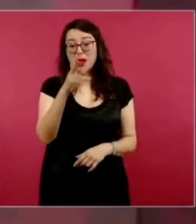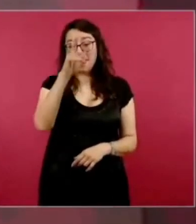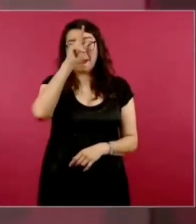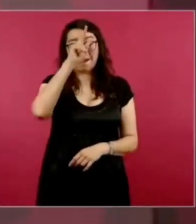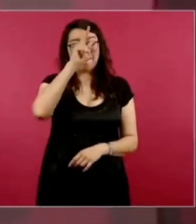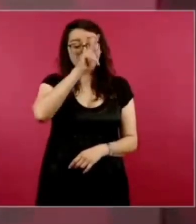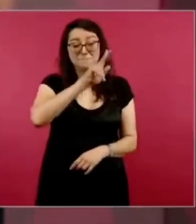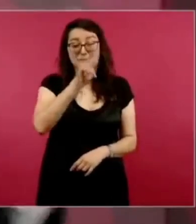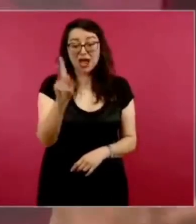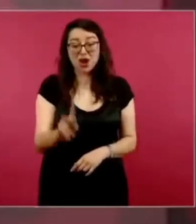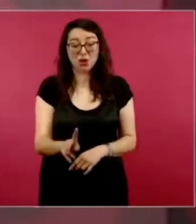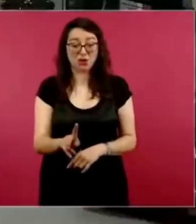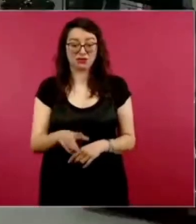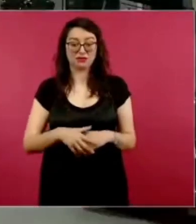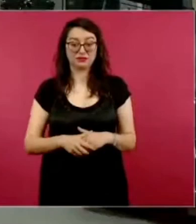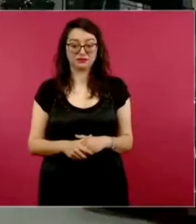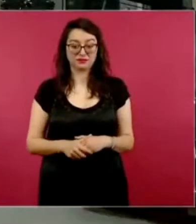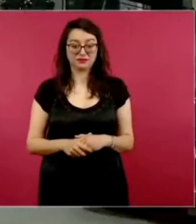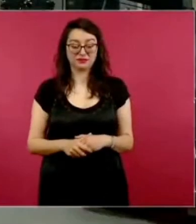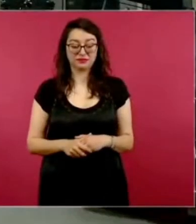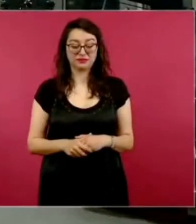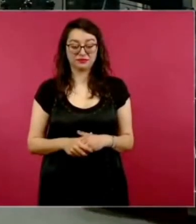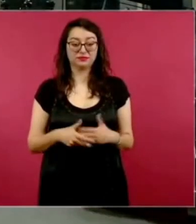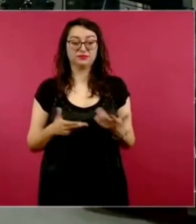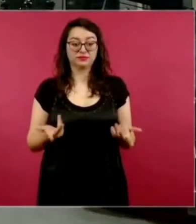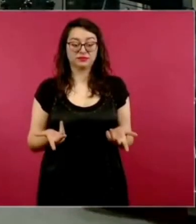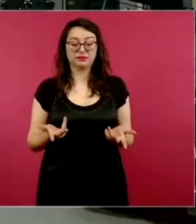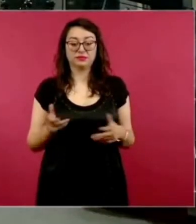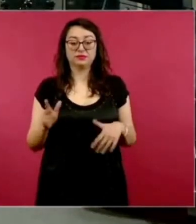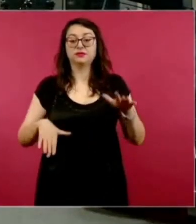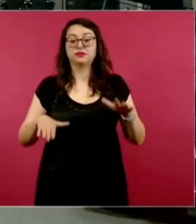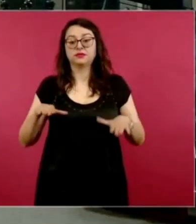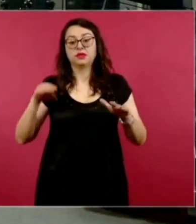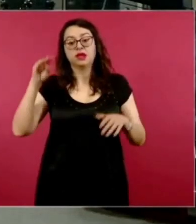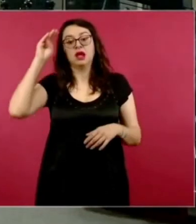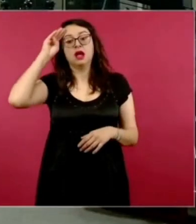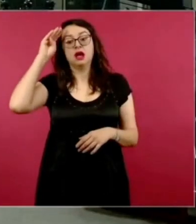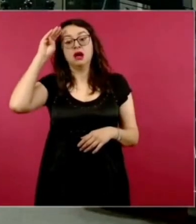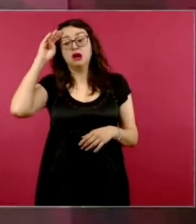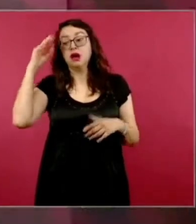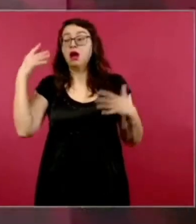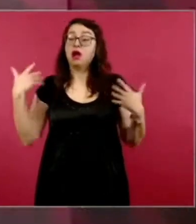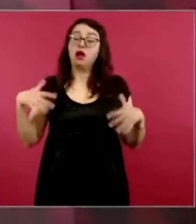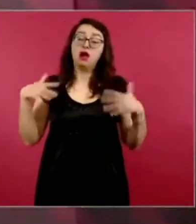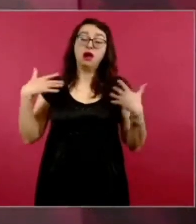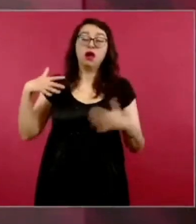pensarse, se escucha, de que eran muy rectos